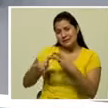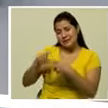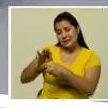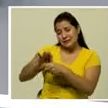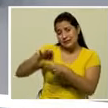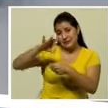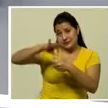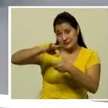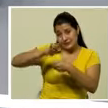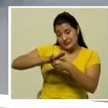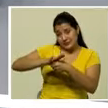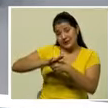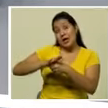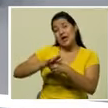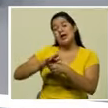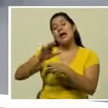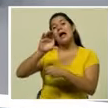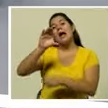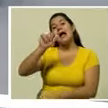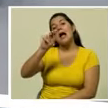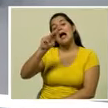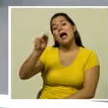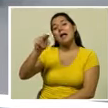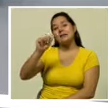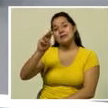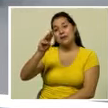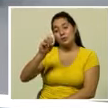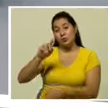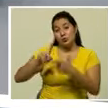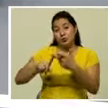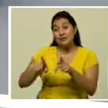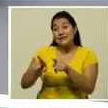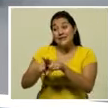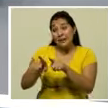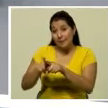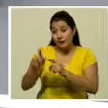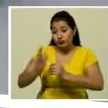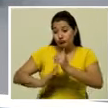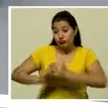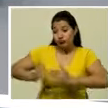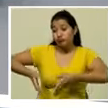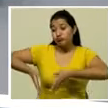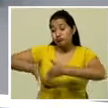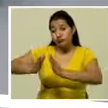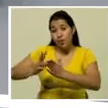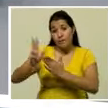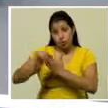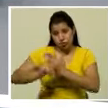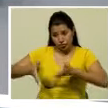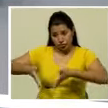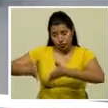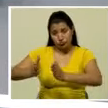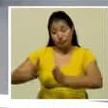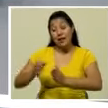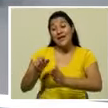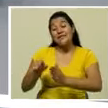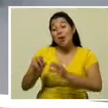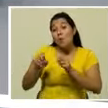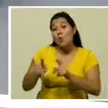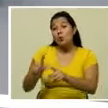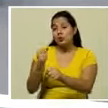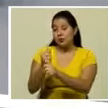el impulso a la construcción de obra pública como generadores de empleo y destacó la presentación del